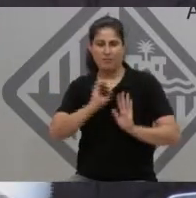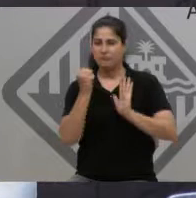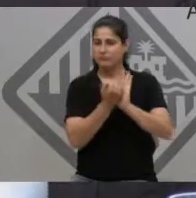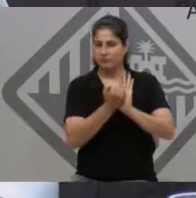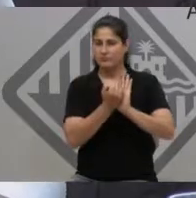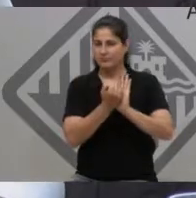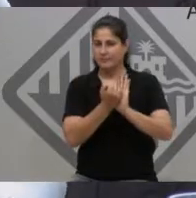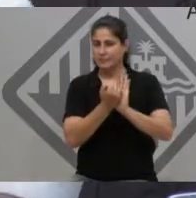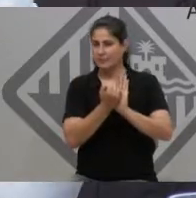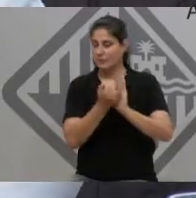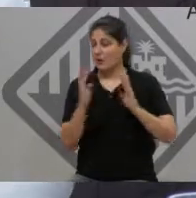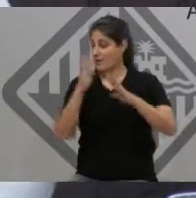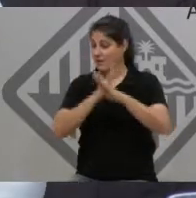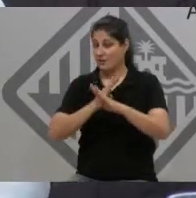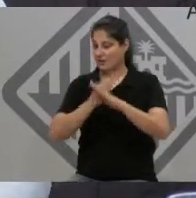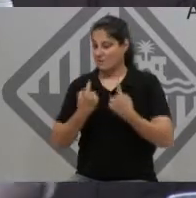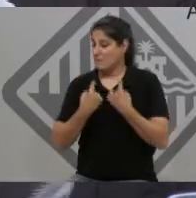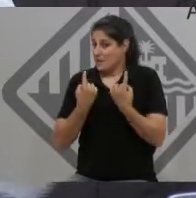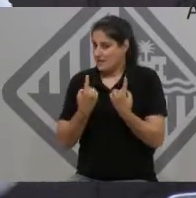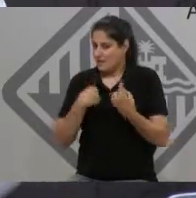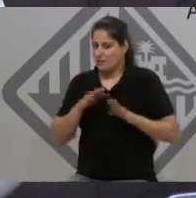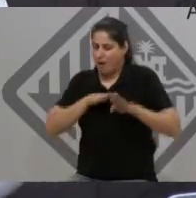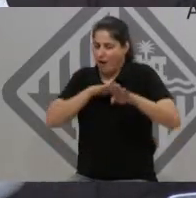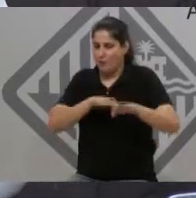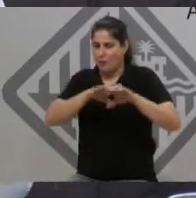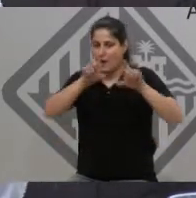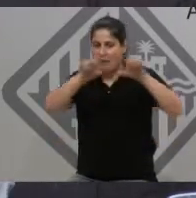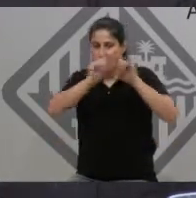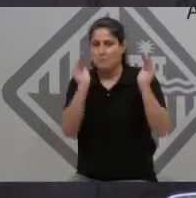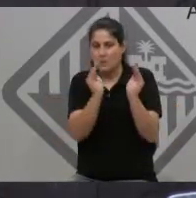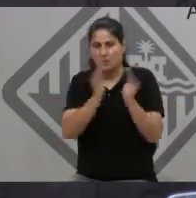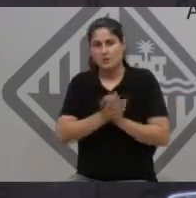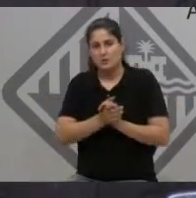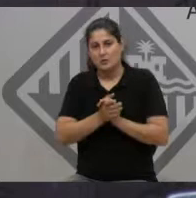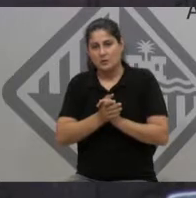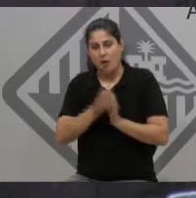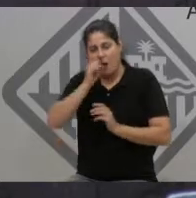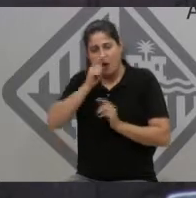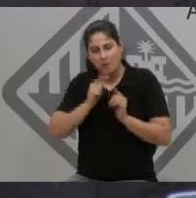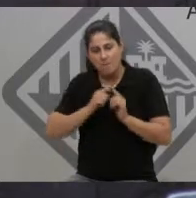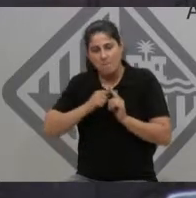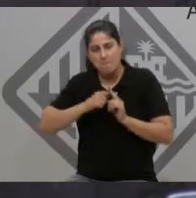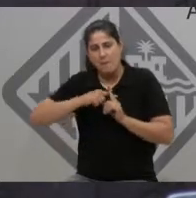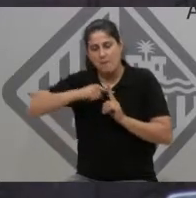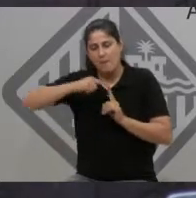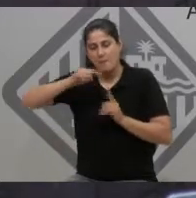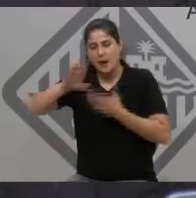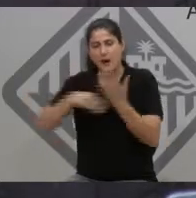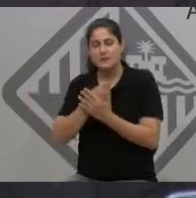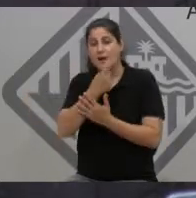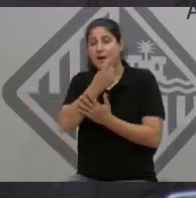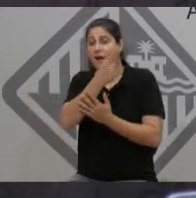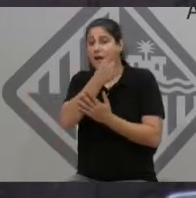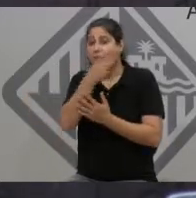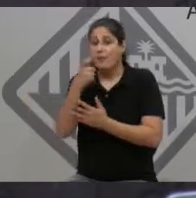Primicia en esta legislatura la ayuda al comercio, al pequeño comercio, y que además ha ido creciendo año a año hasta llegar a los 100.000 euros